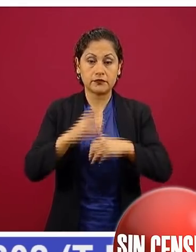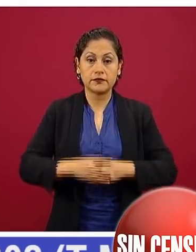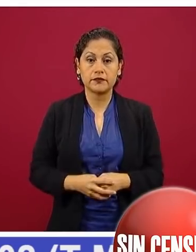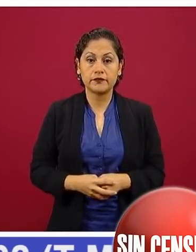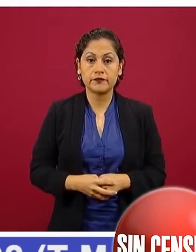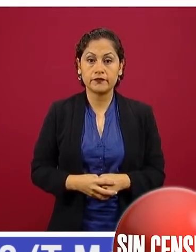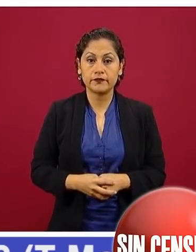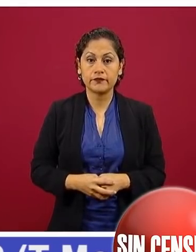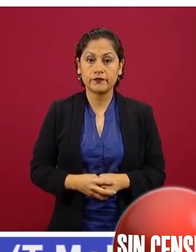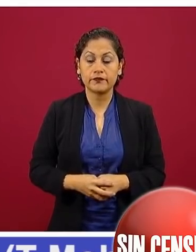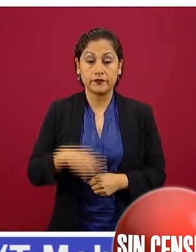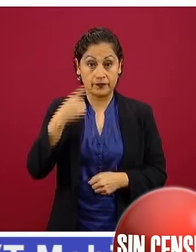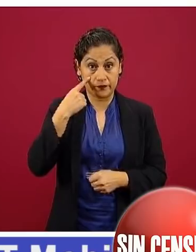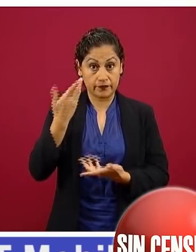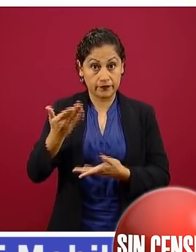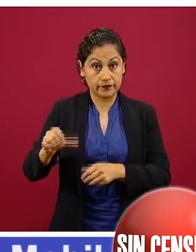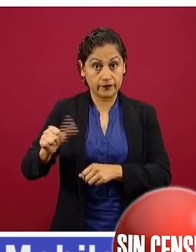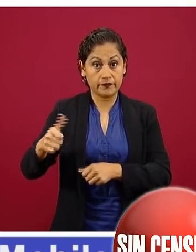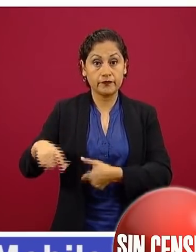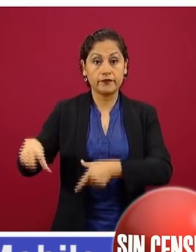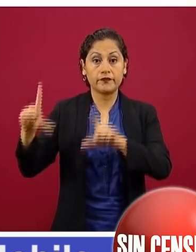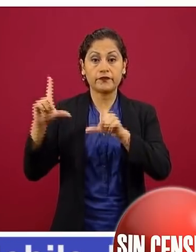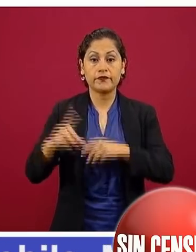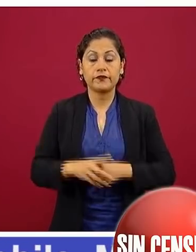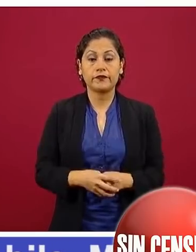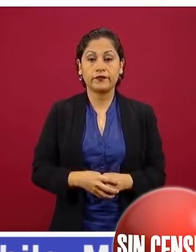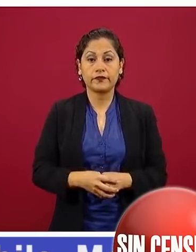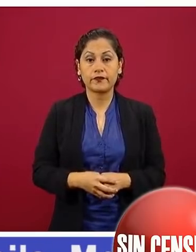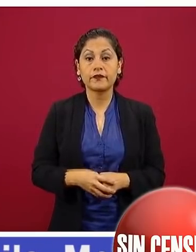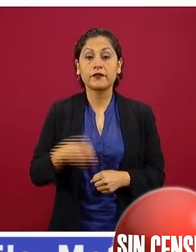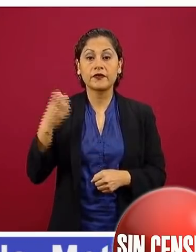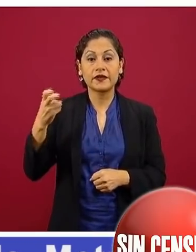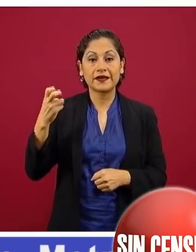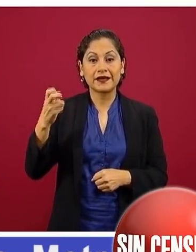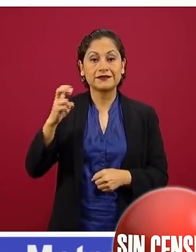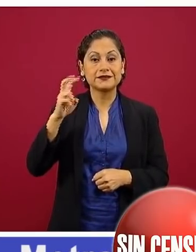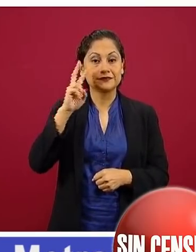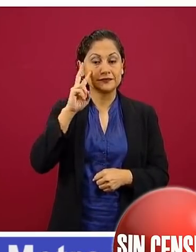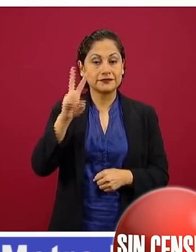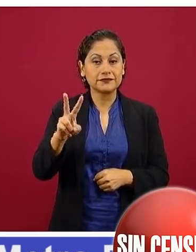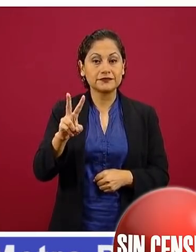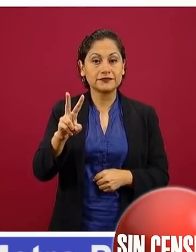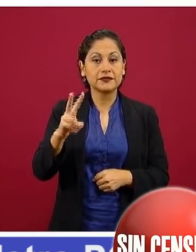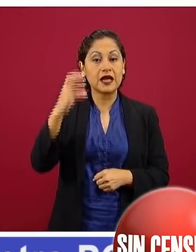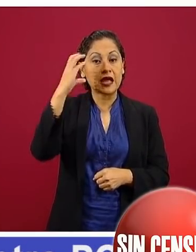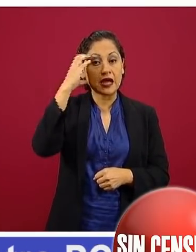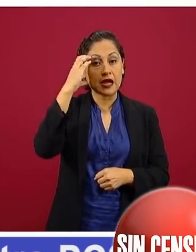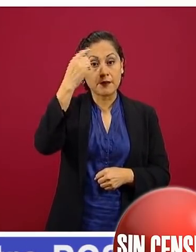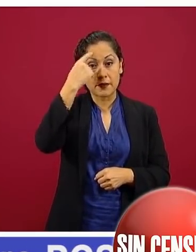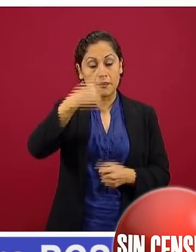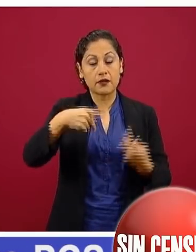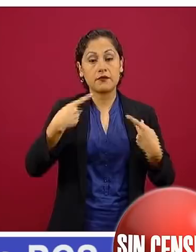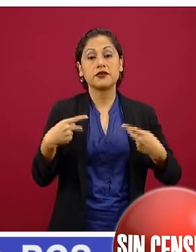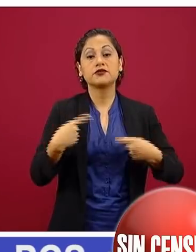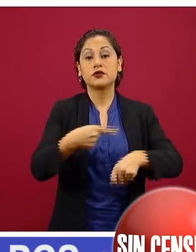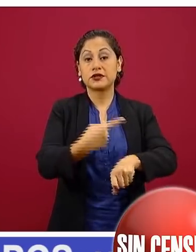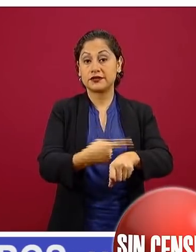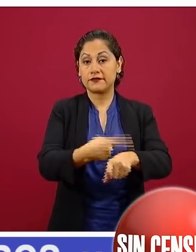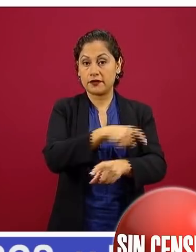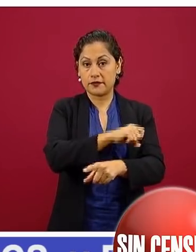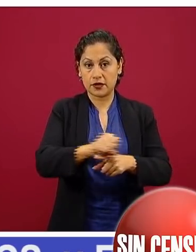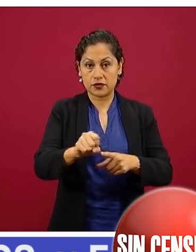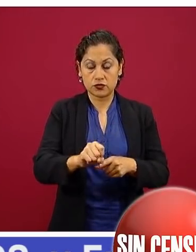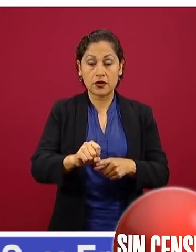De estas, y lo podemos ver en la siguiente diapositiva, las camas generales hoy están ocupadas, o hasta ayer en el corte